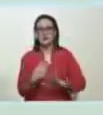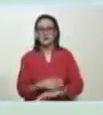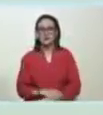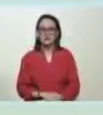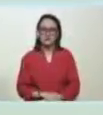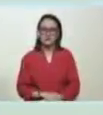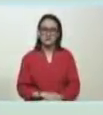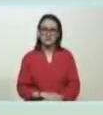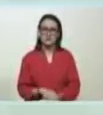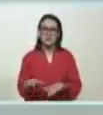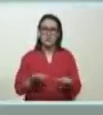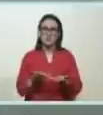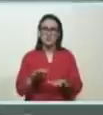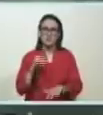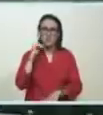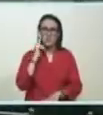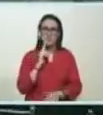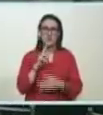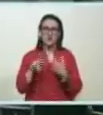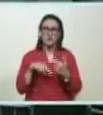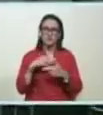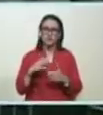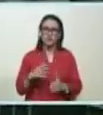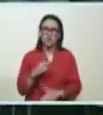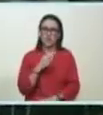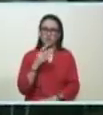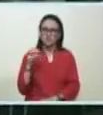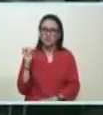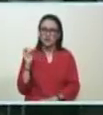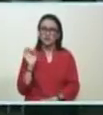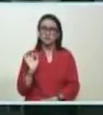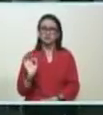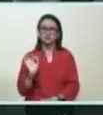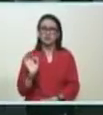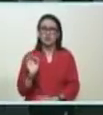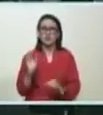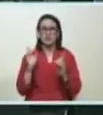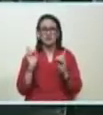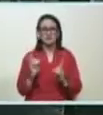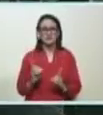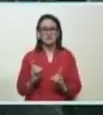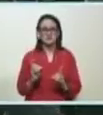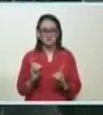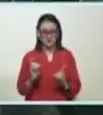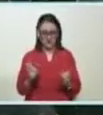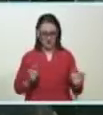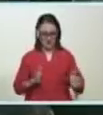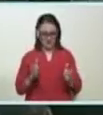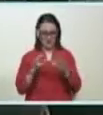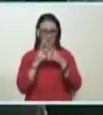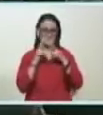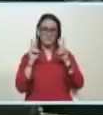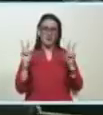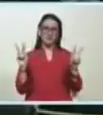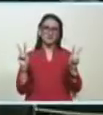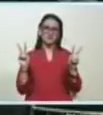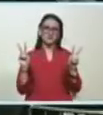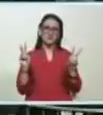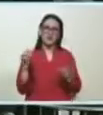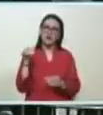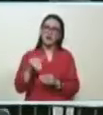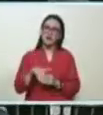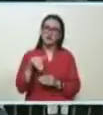el movimiento bolivariano revolucionario 200 decidió transitar el camino de la paz, de